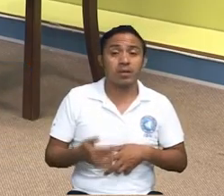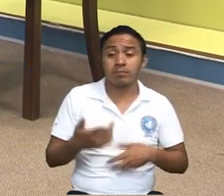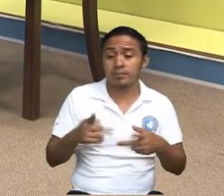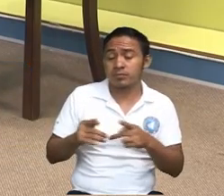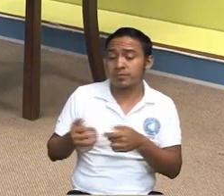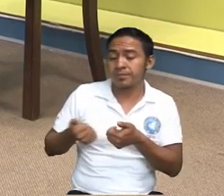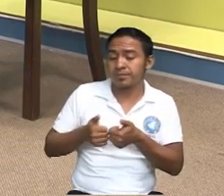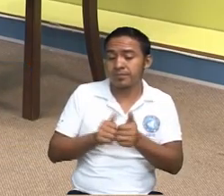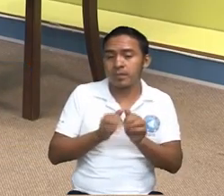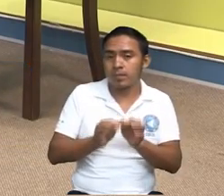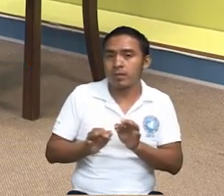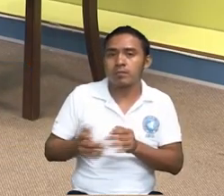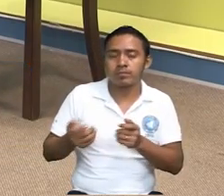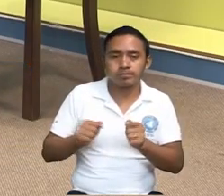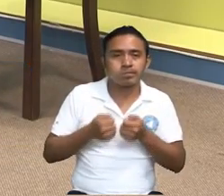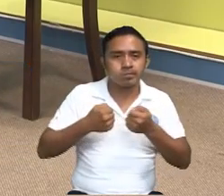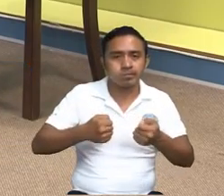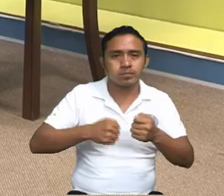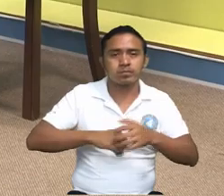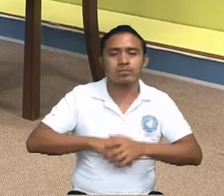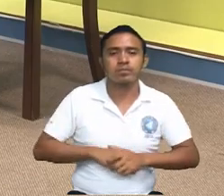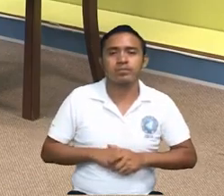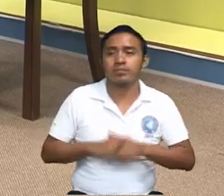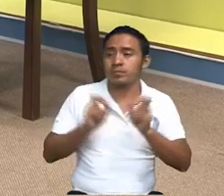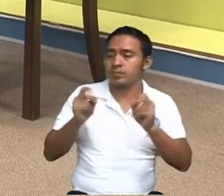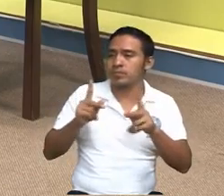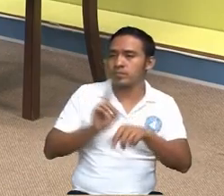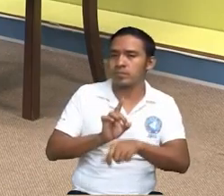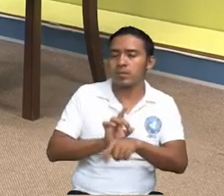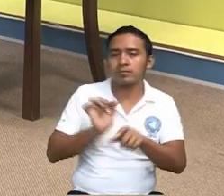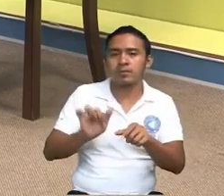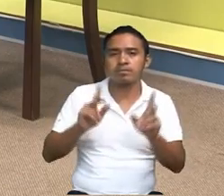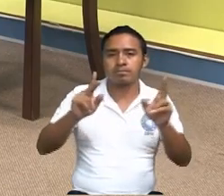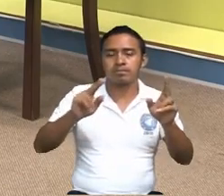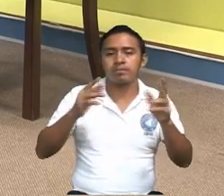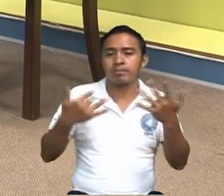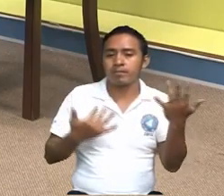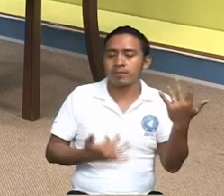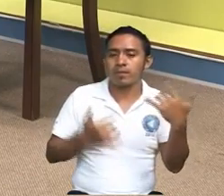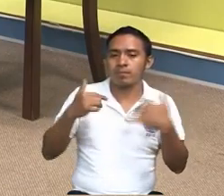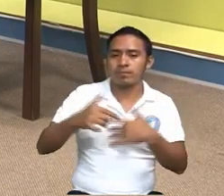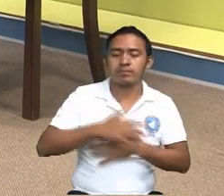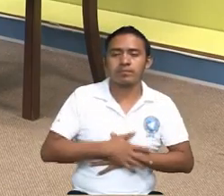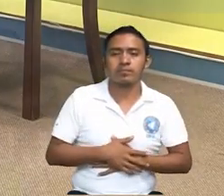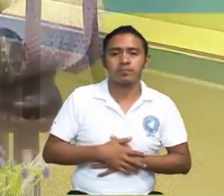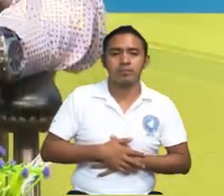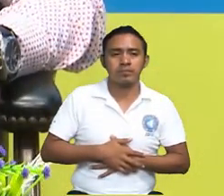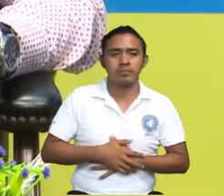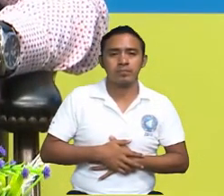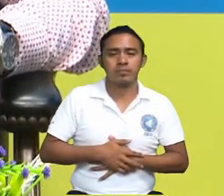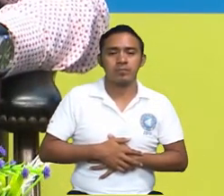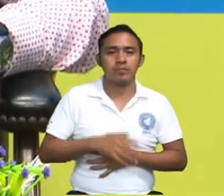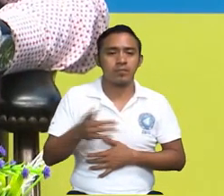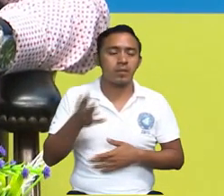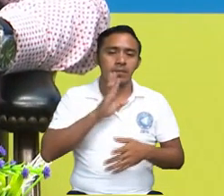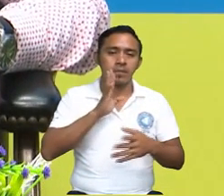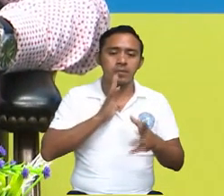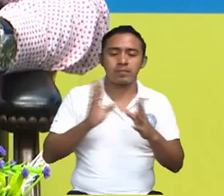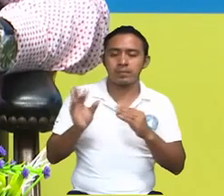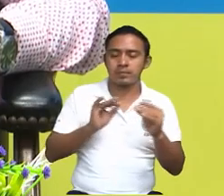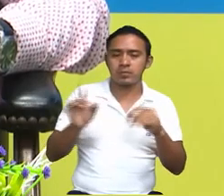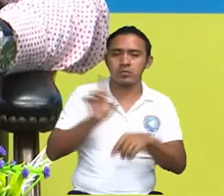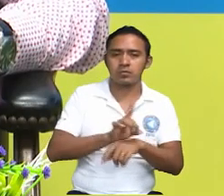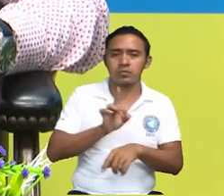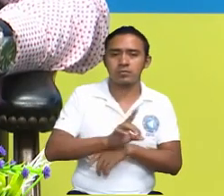tenga más confianza y que lo pueda agarrar fuerte. Ok, doctor, vamos a hacer una pausa. Cuando regresemos, amigos televidentes, estamos conversando con el doctor